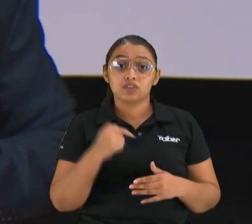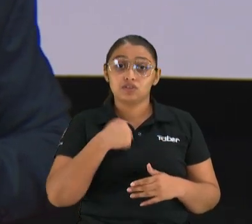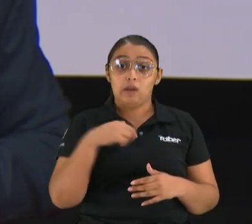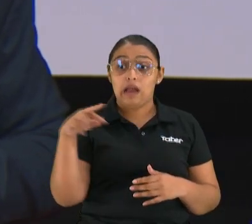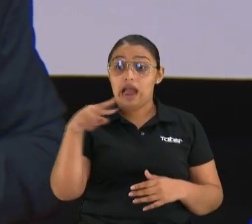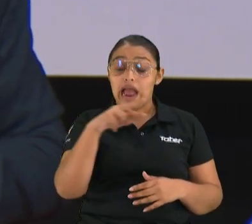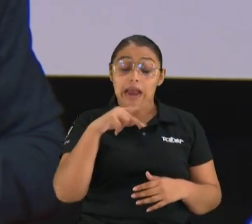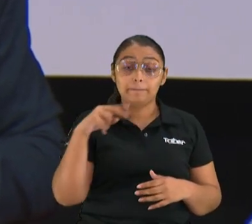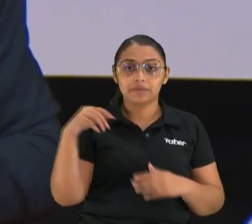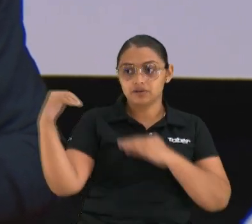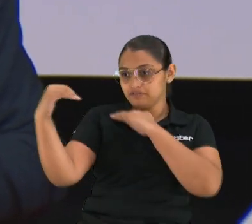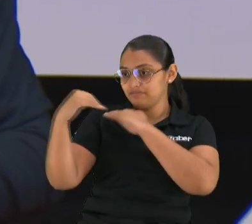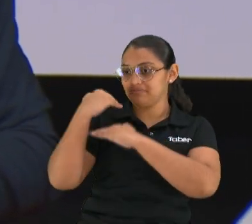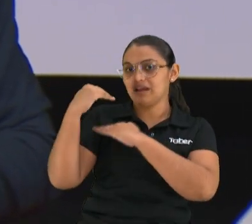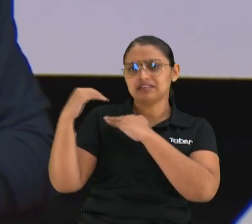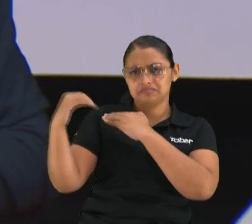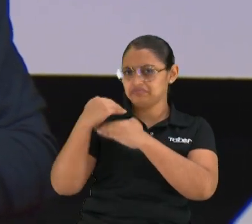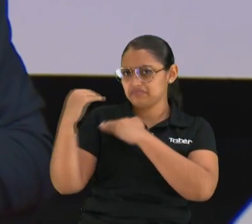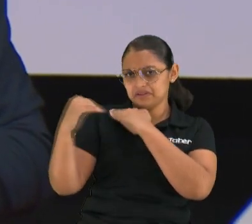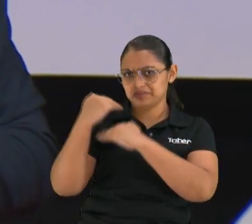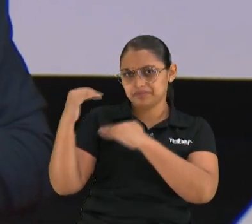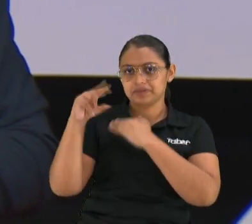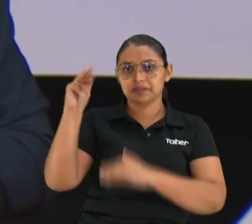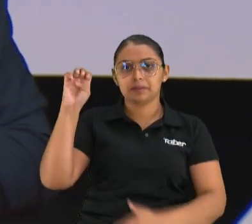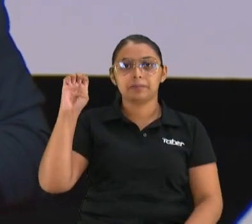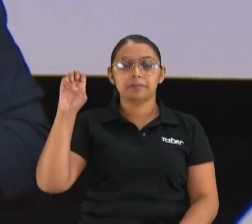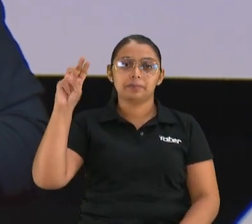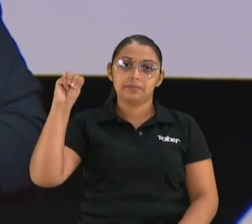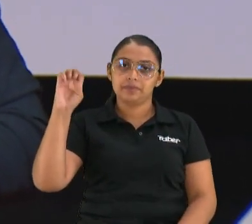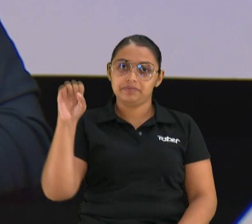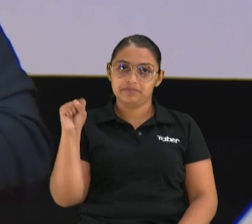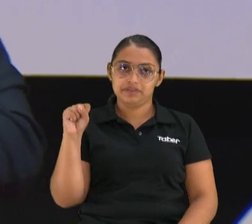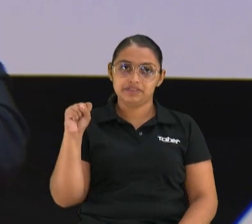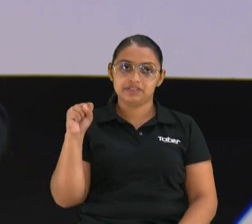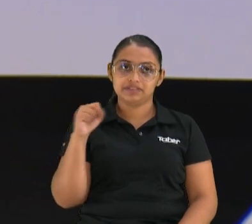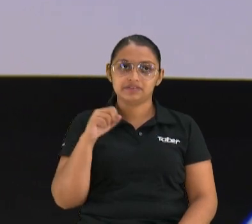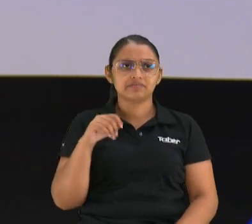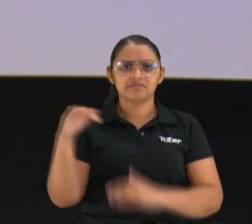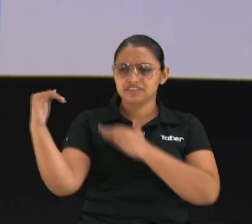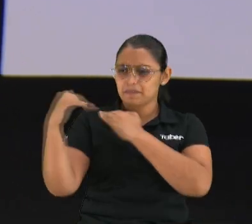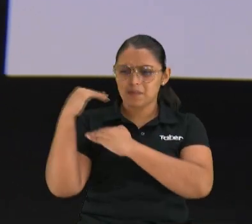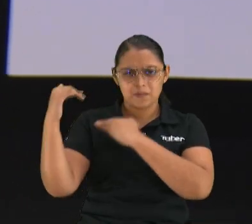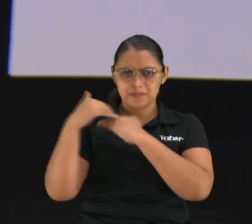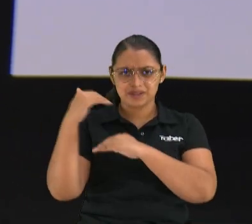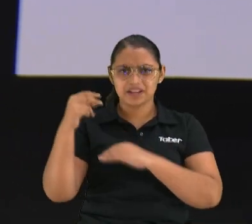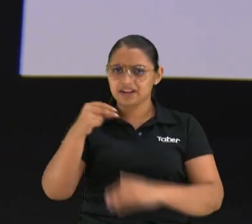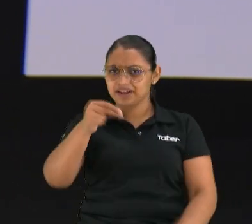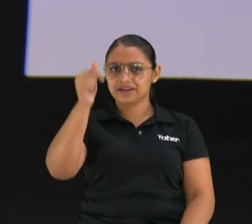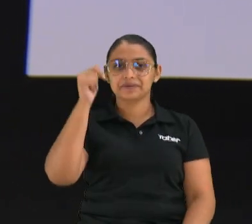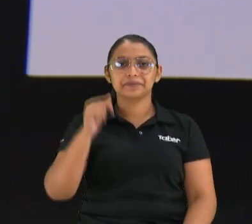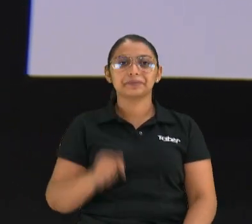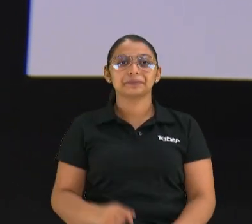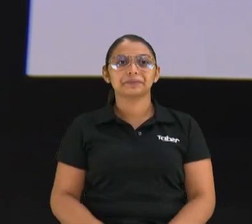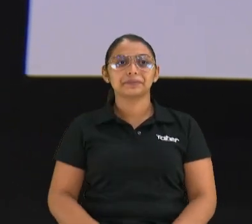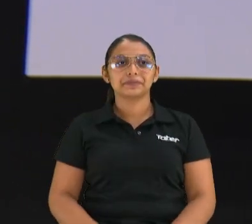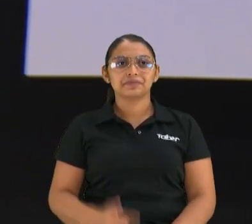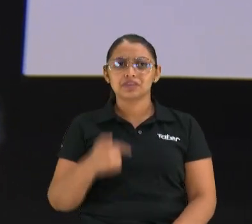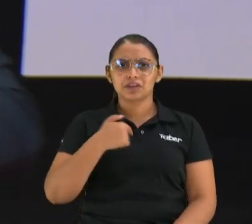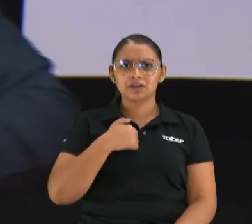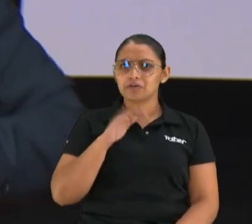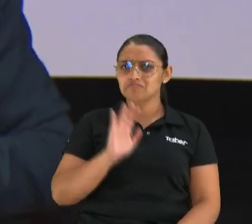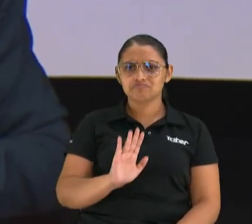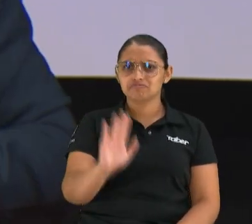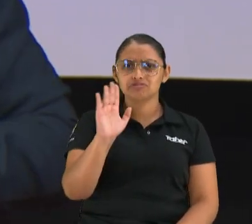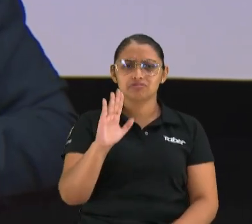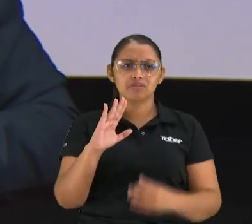tengo amigos que me los mandan y me lo mandan On Fire calientitos yo nunca le he